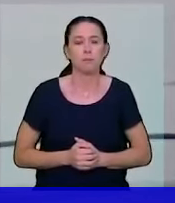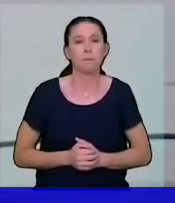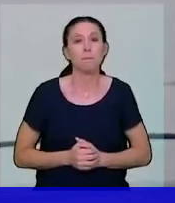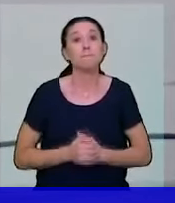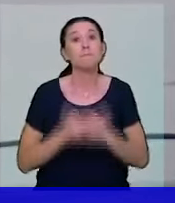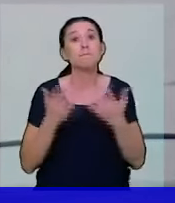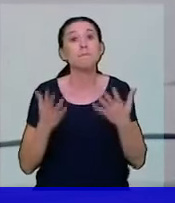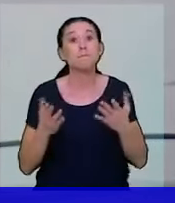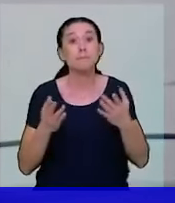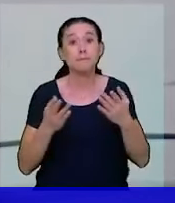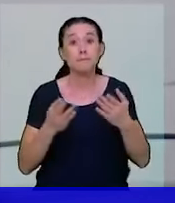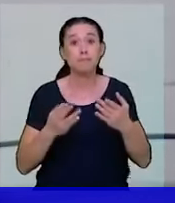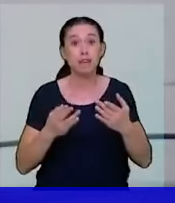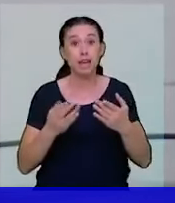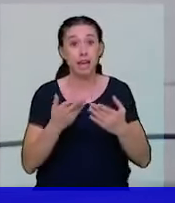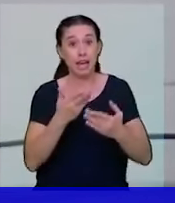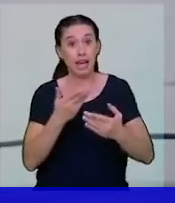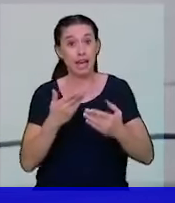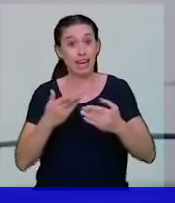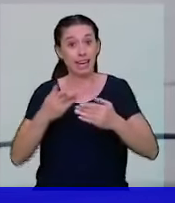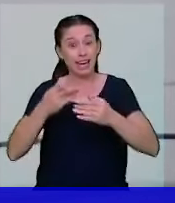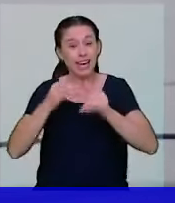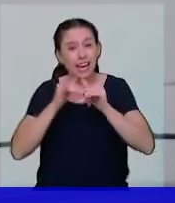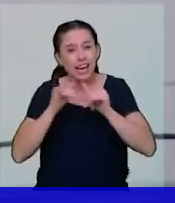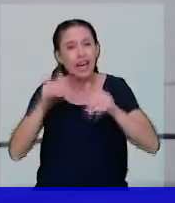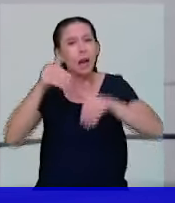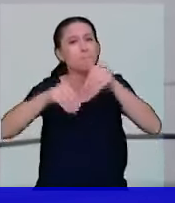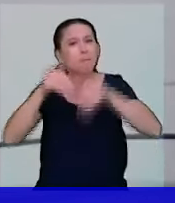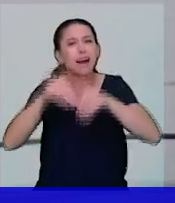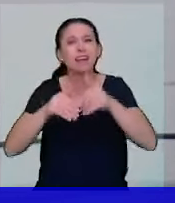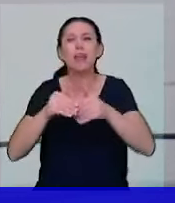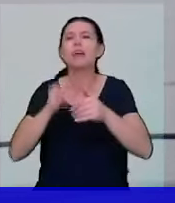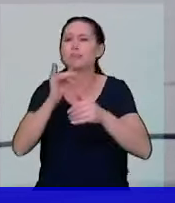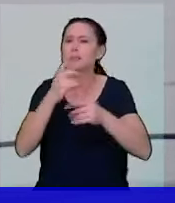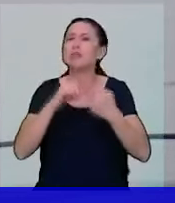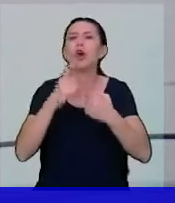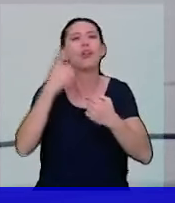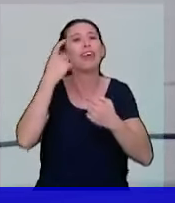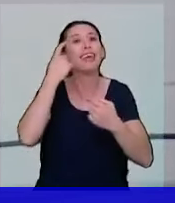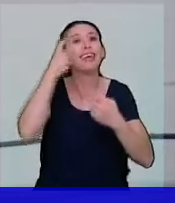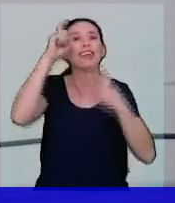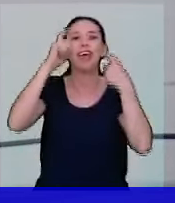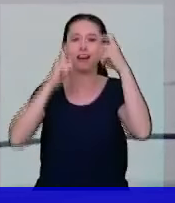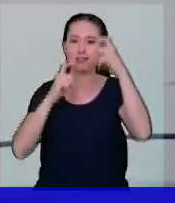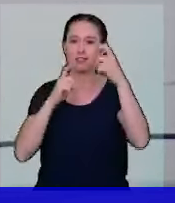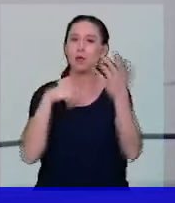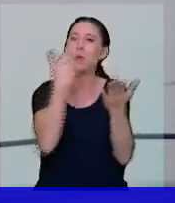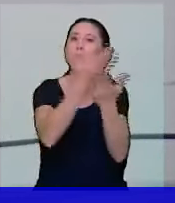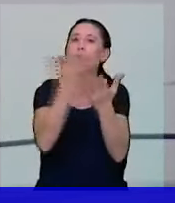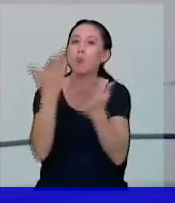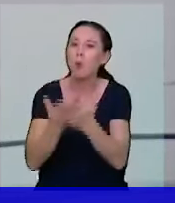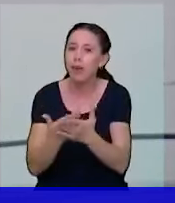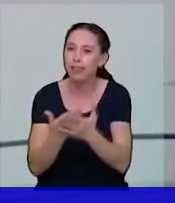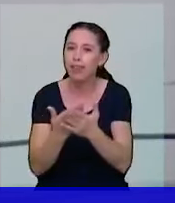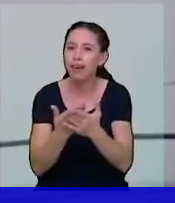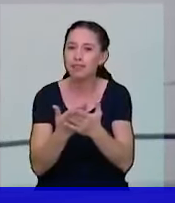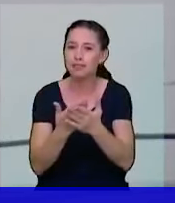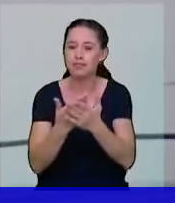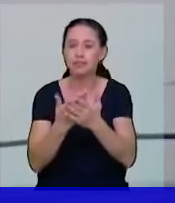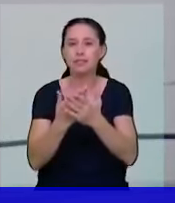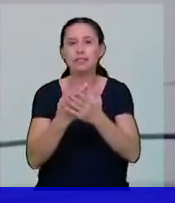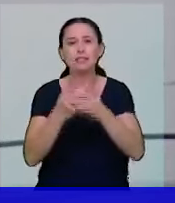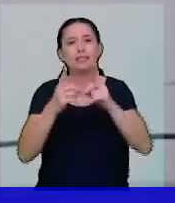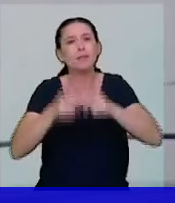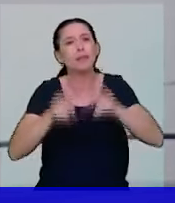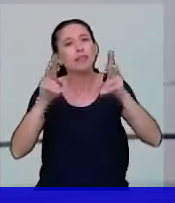Quisiera que tuviéramos una campaña electoral de discusión de ideas, de propuestas. Tenemos deudas sociales